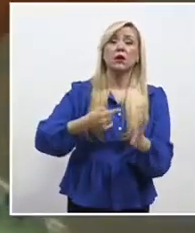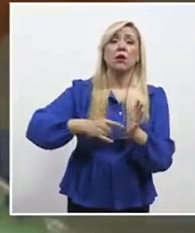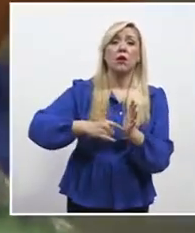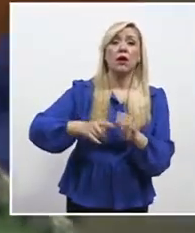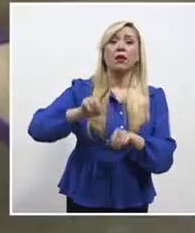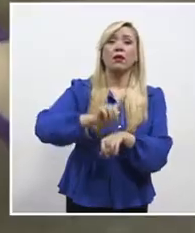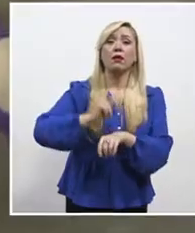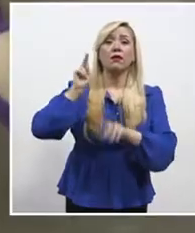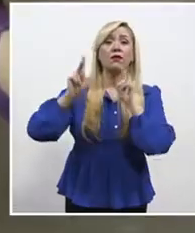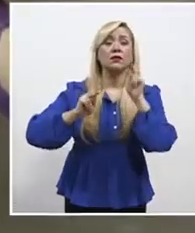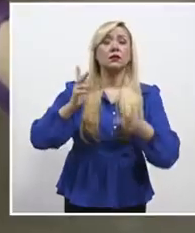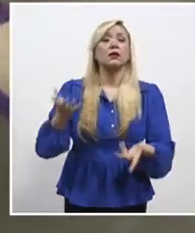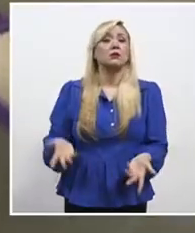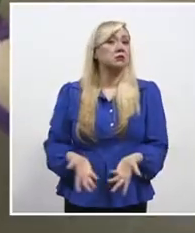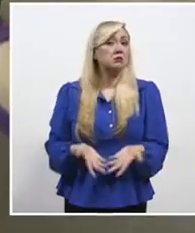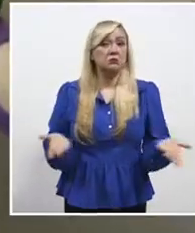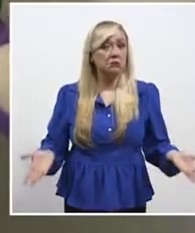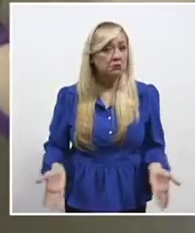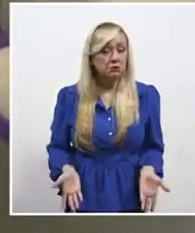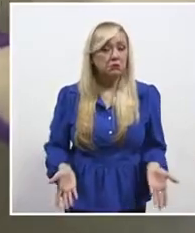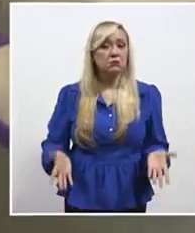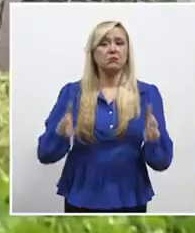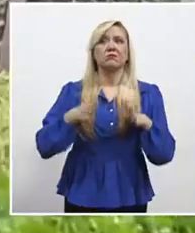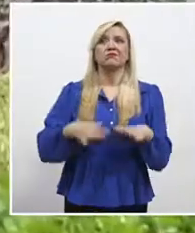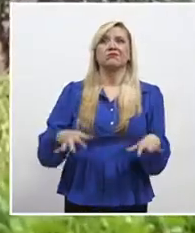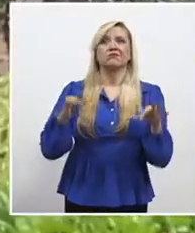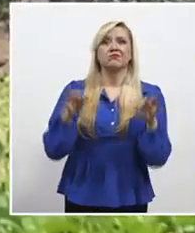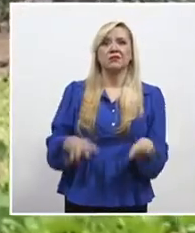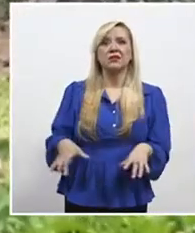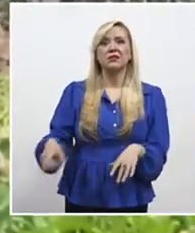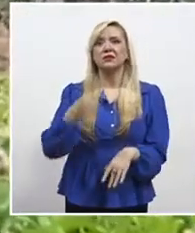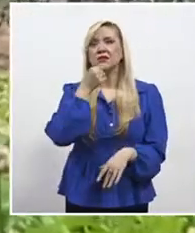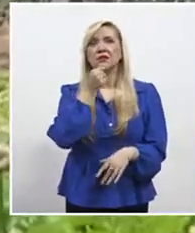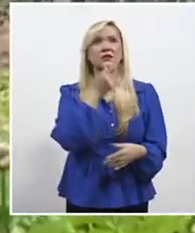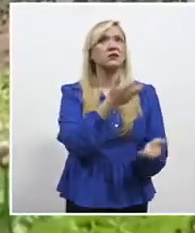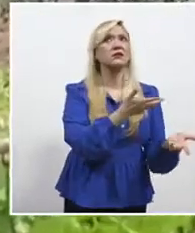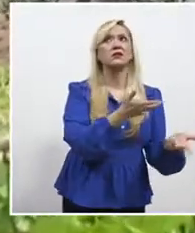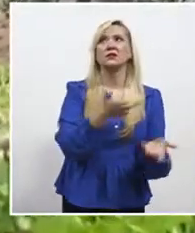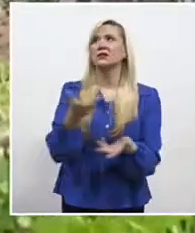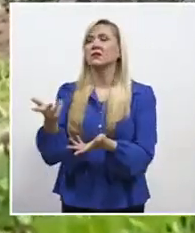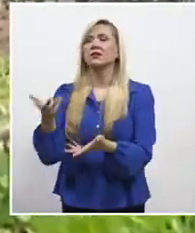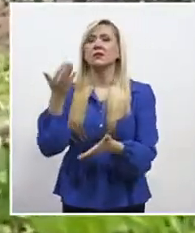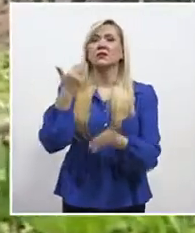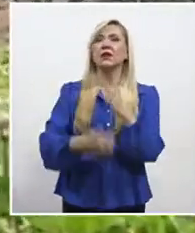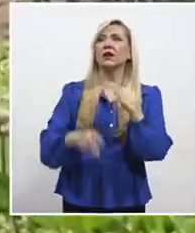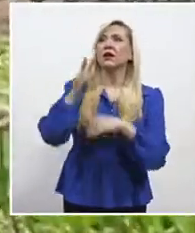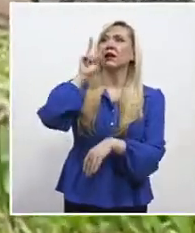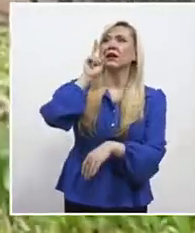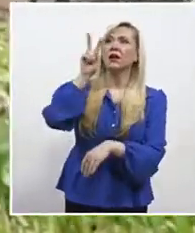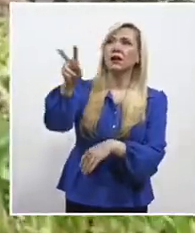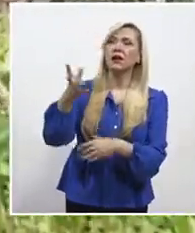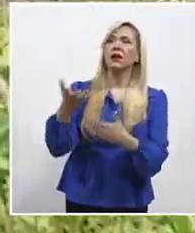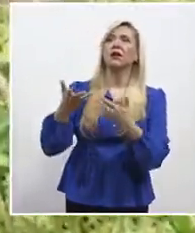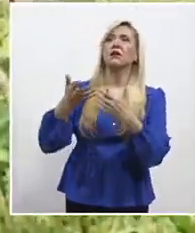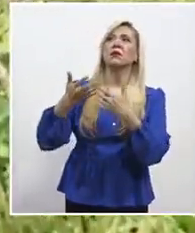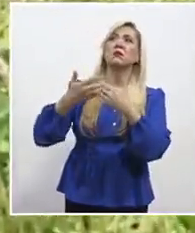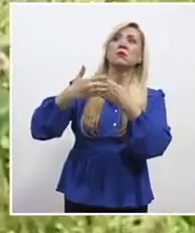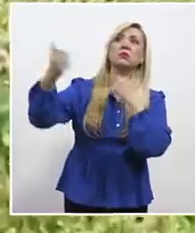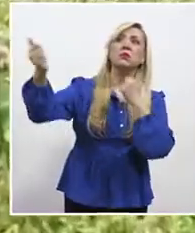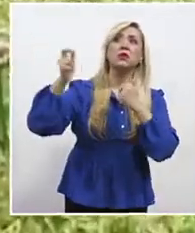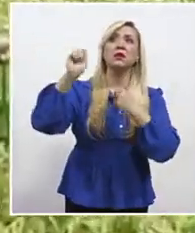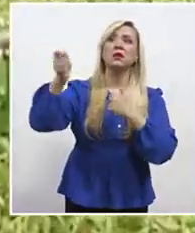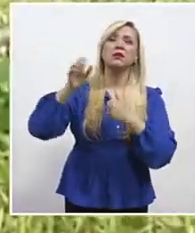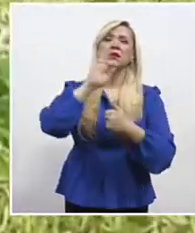que la separación prolongada e incertidumbre del paradero del infante y la falta de contacto con el progenitor quejoso puede